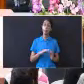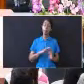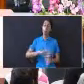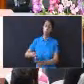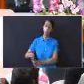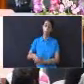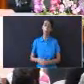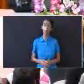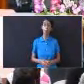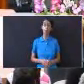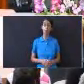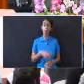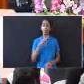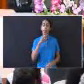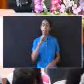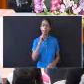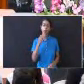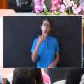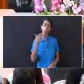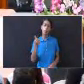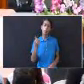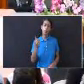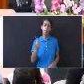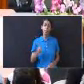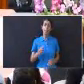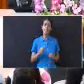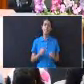Es mejor que lo deje a uno en la camioneta y no el tren.